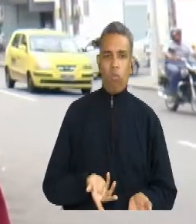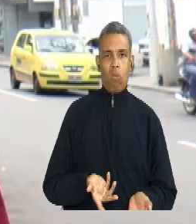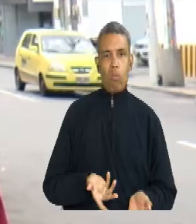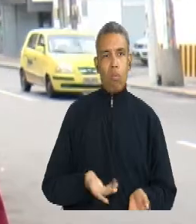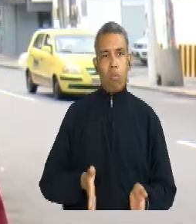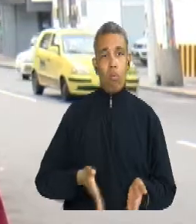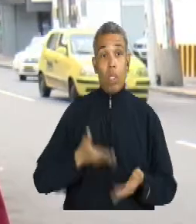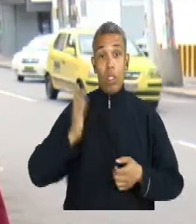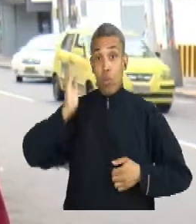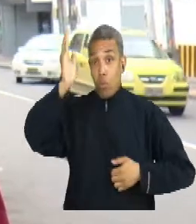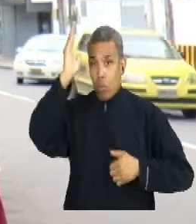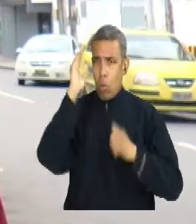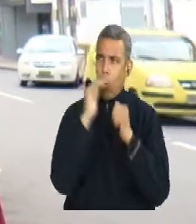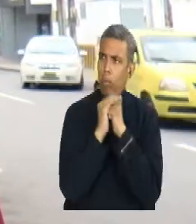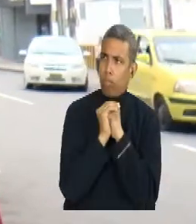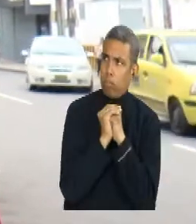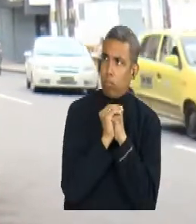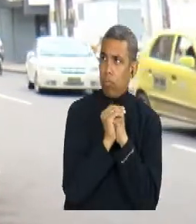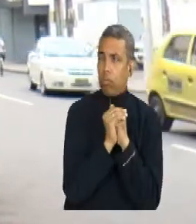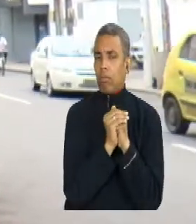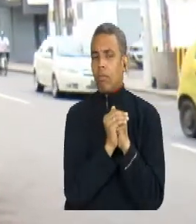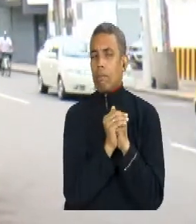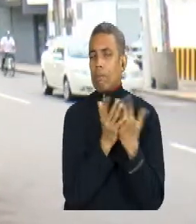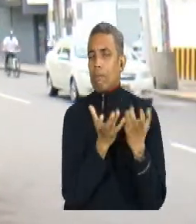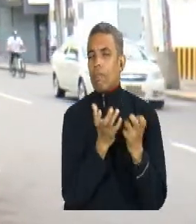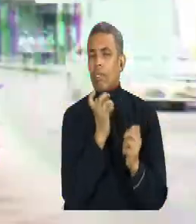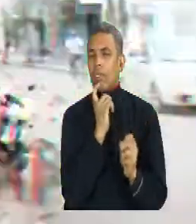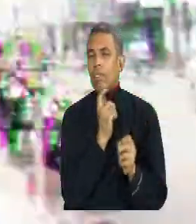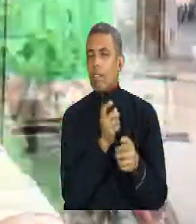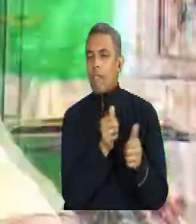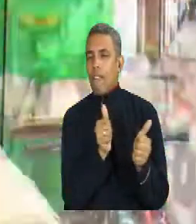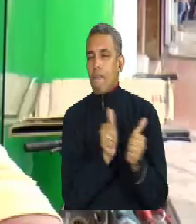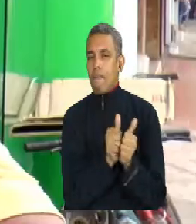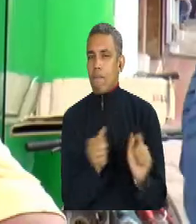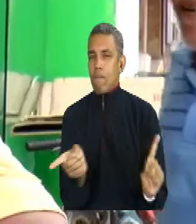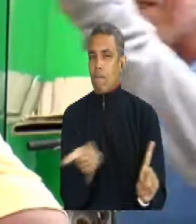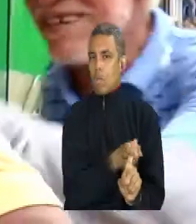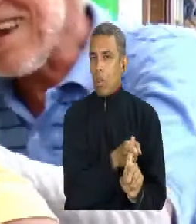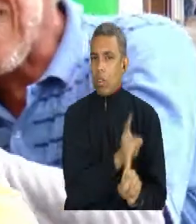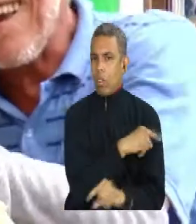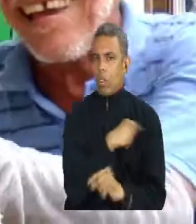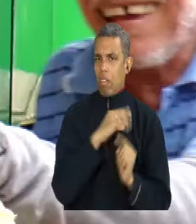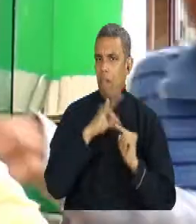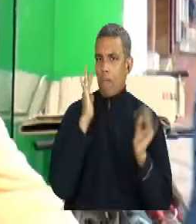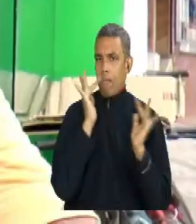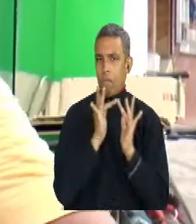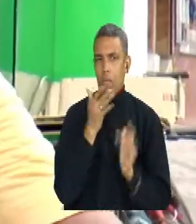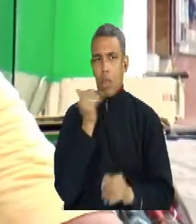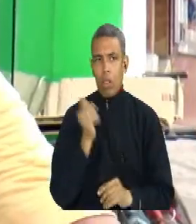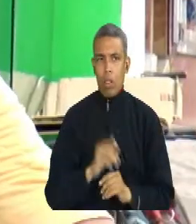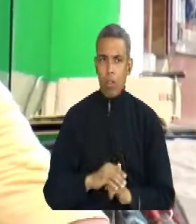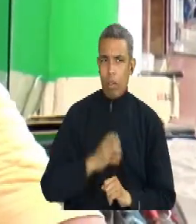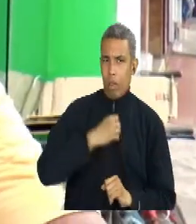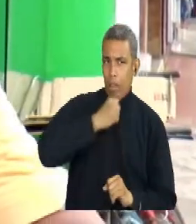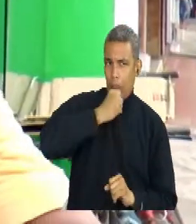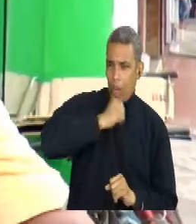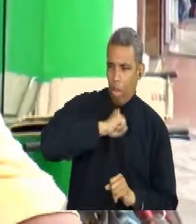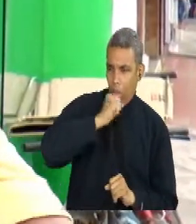pidiéndole a Dios que le llegue alguien bueno al lado de uno. Esas son las tres maneras. Pues invitándole a salir, heladito, que salgamos a una